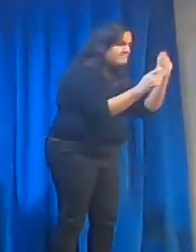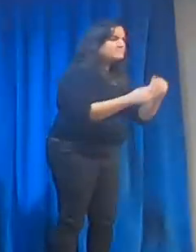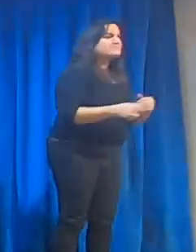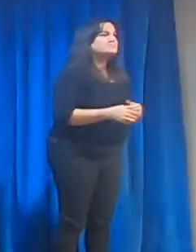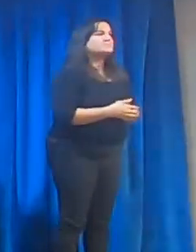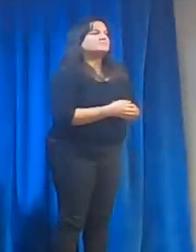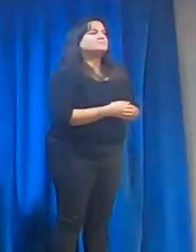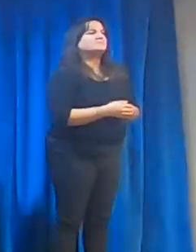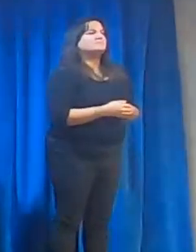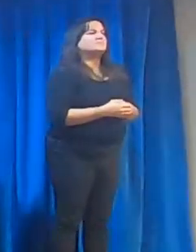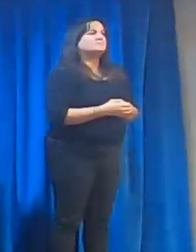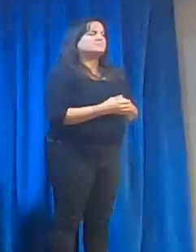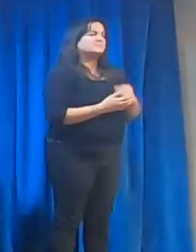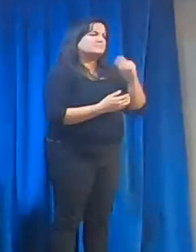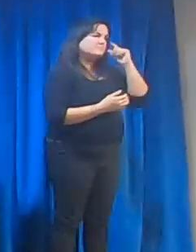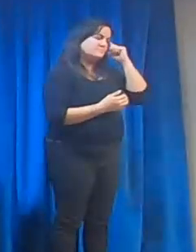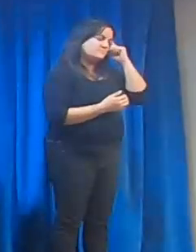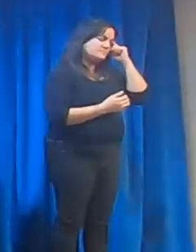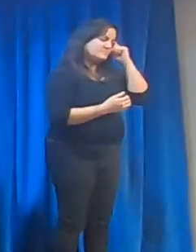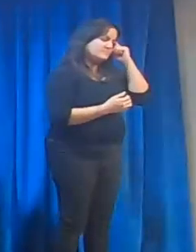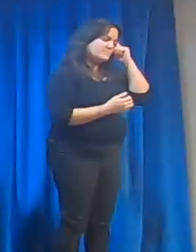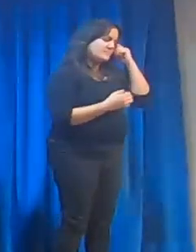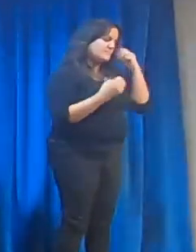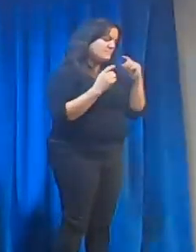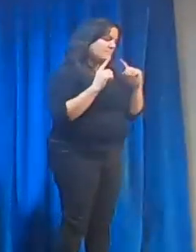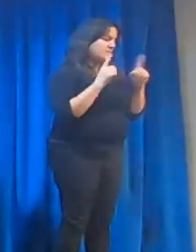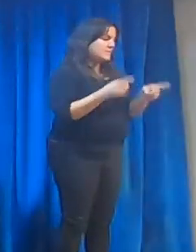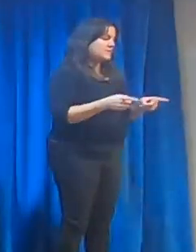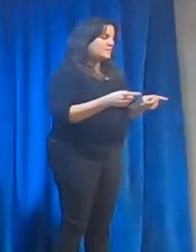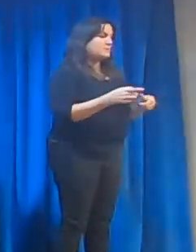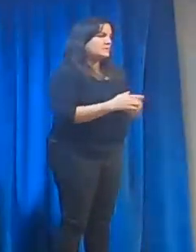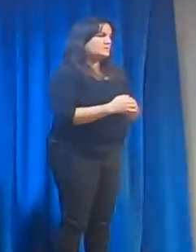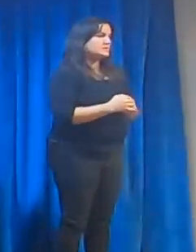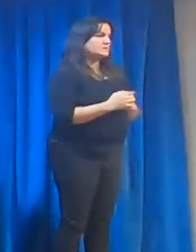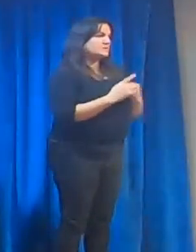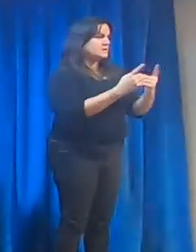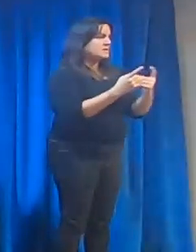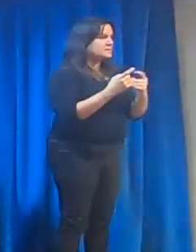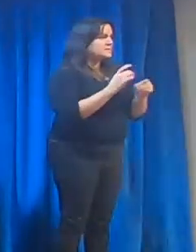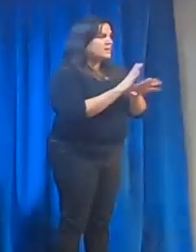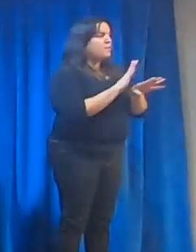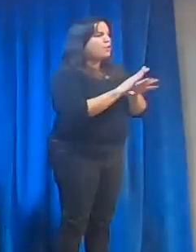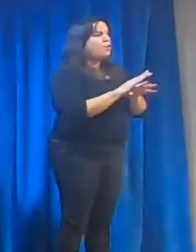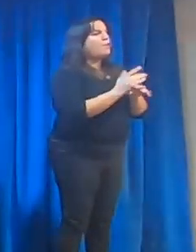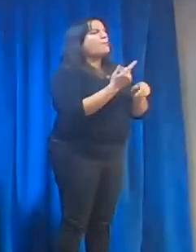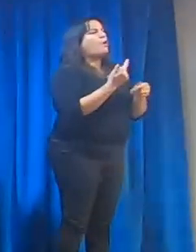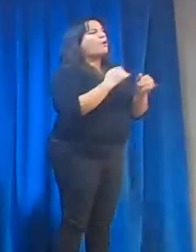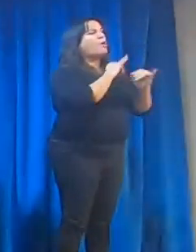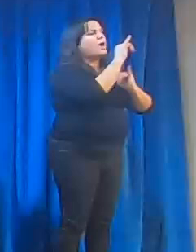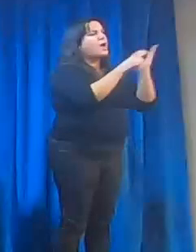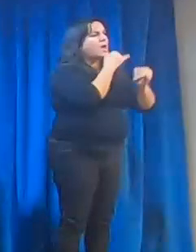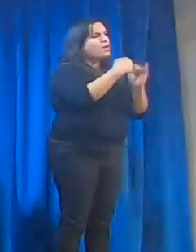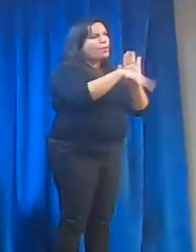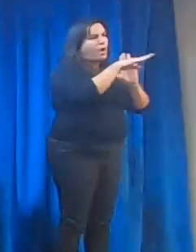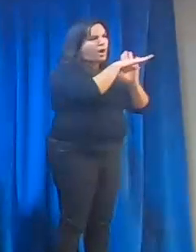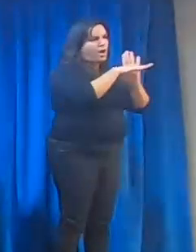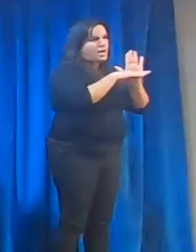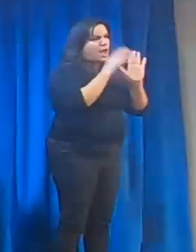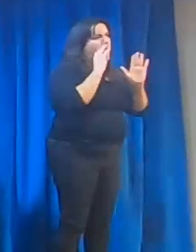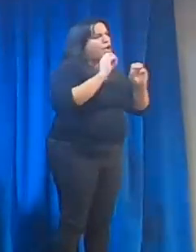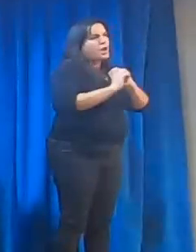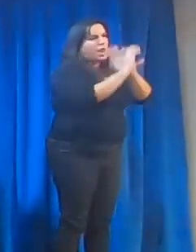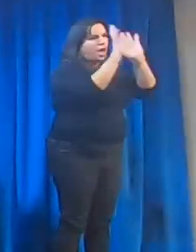El hecho, bueno, también lo que es necesario es un encuadre medianamente